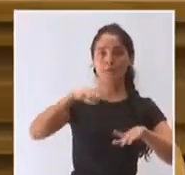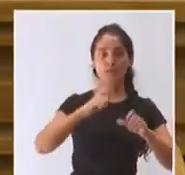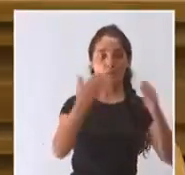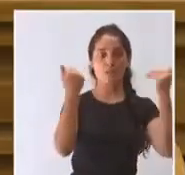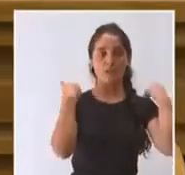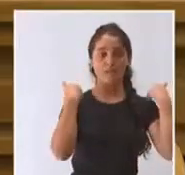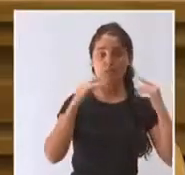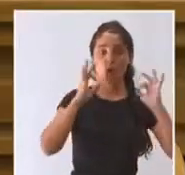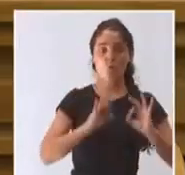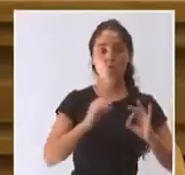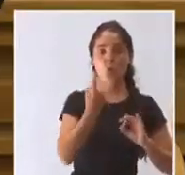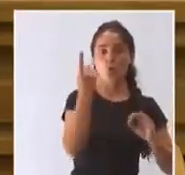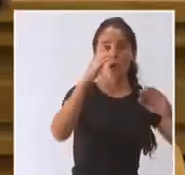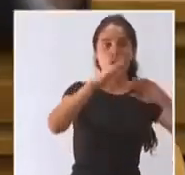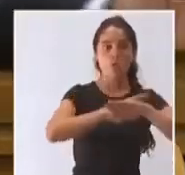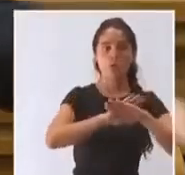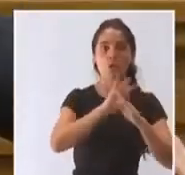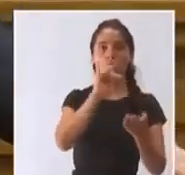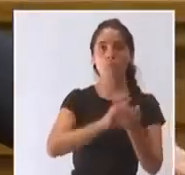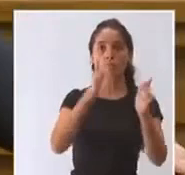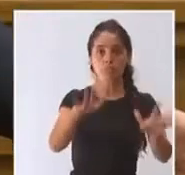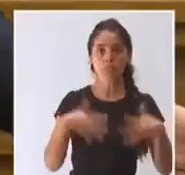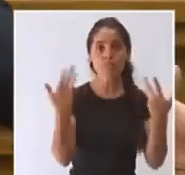es que me dijeron que el programa papás de papás